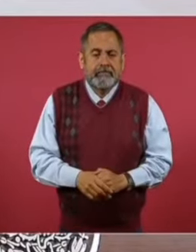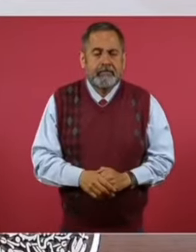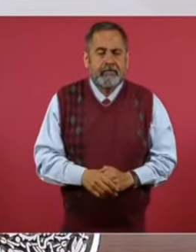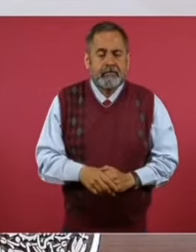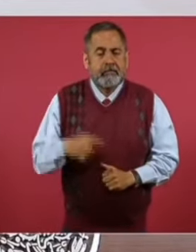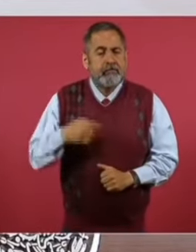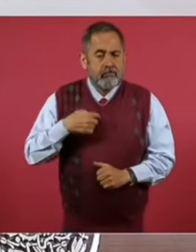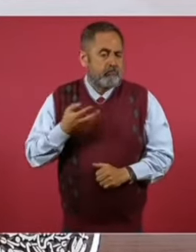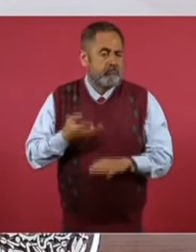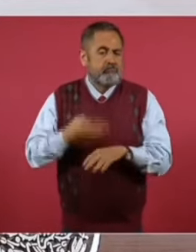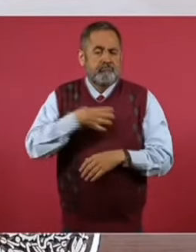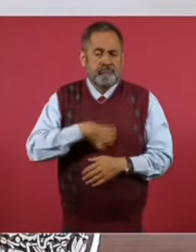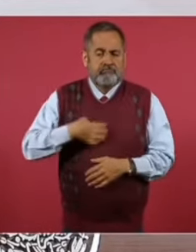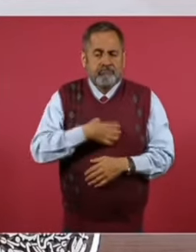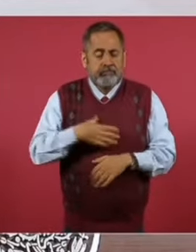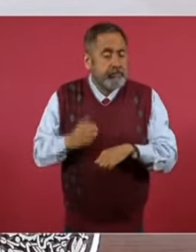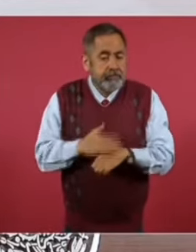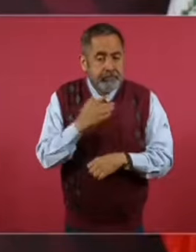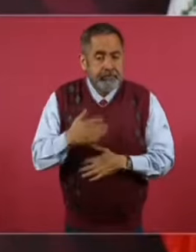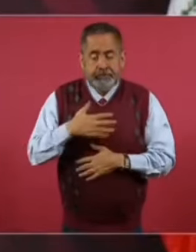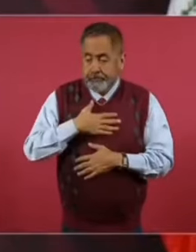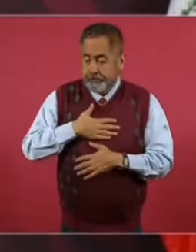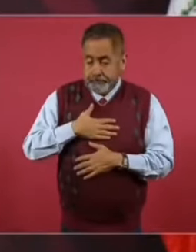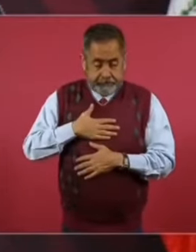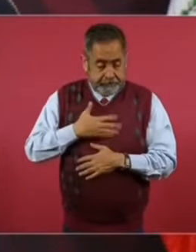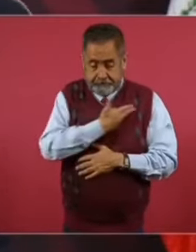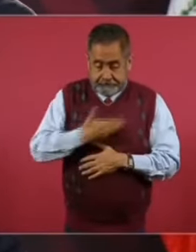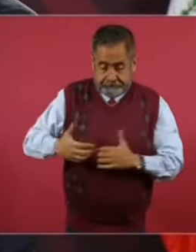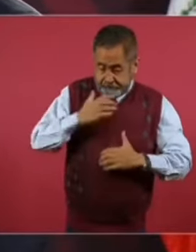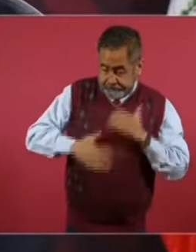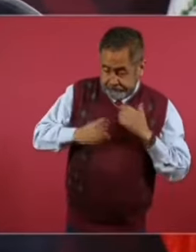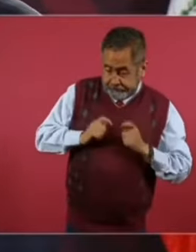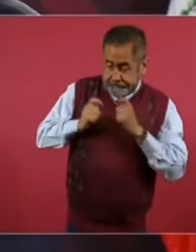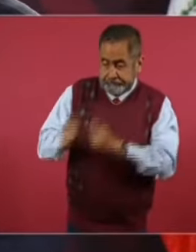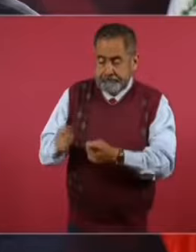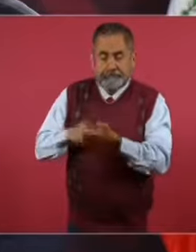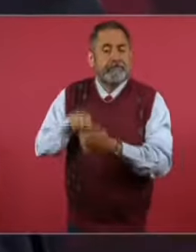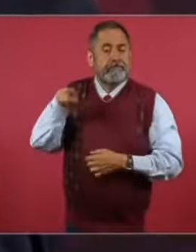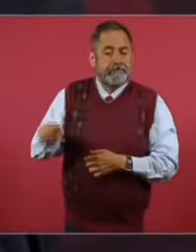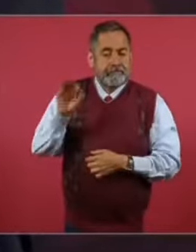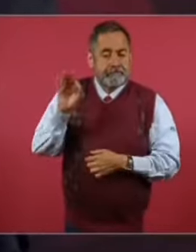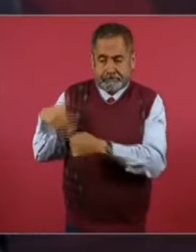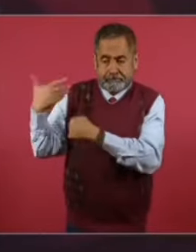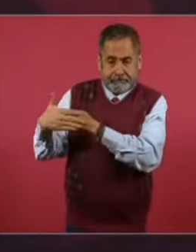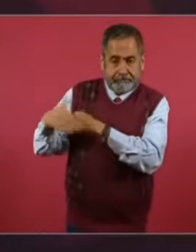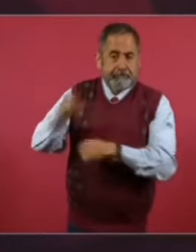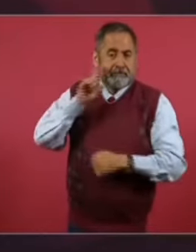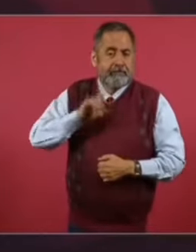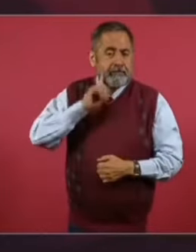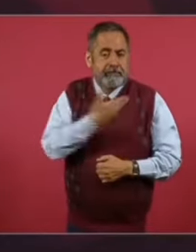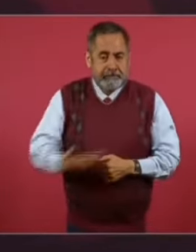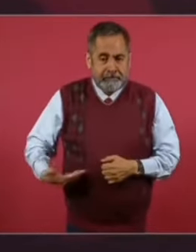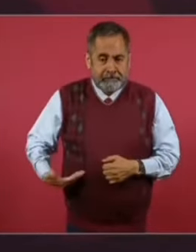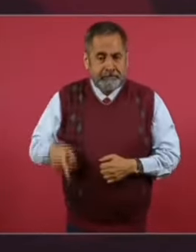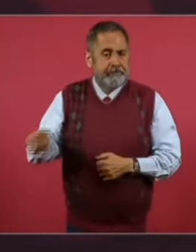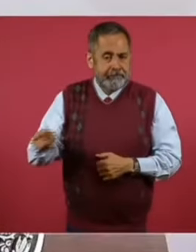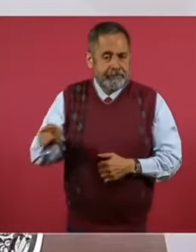y estoy muy contento porque en efecto la próxima presidenta